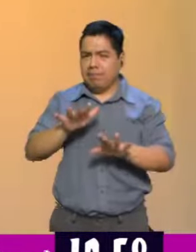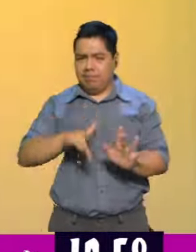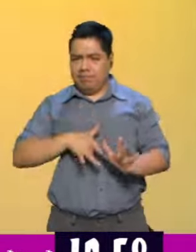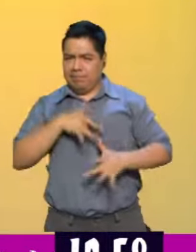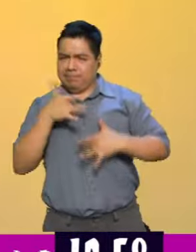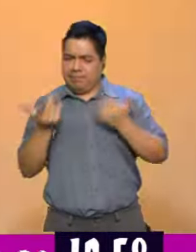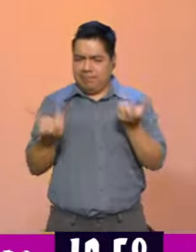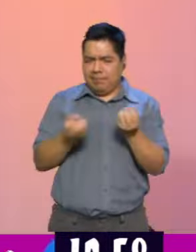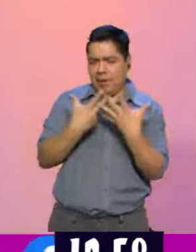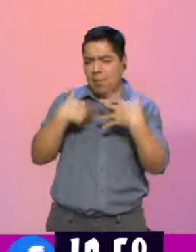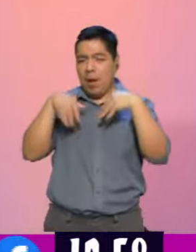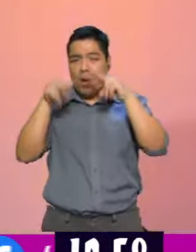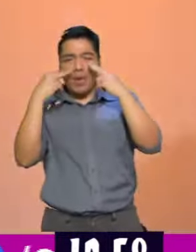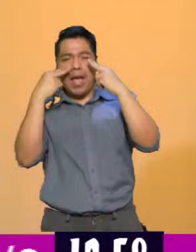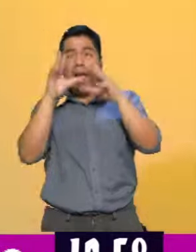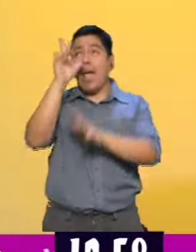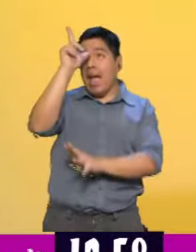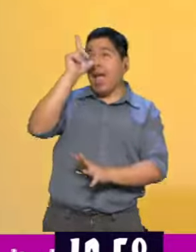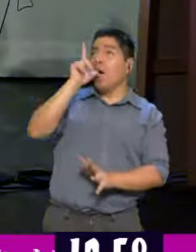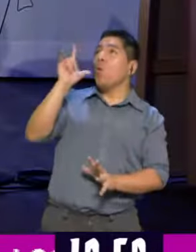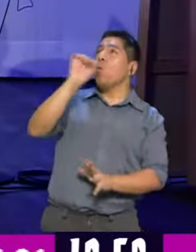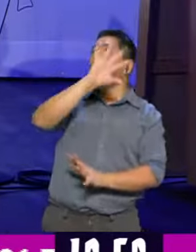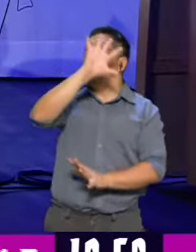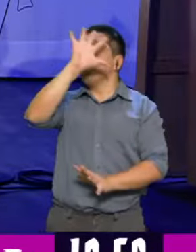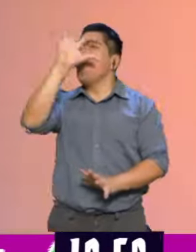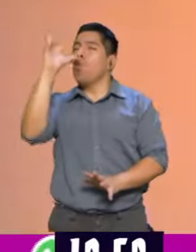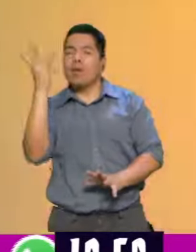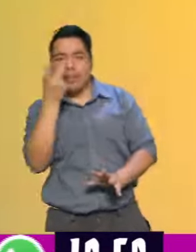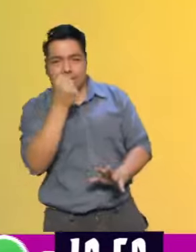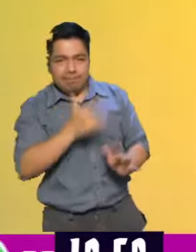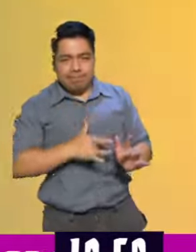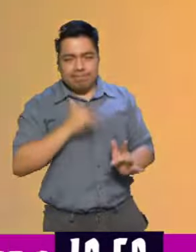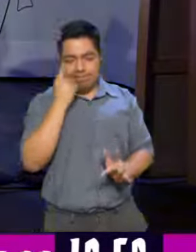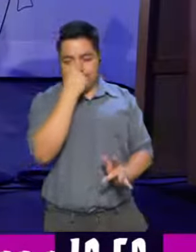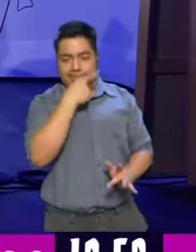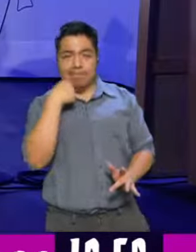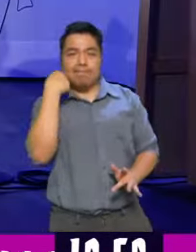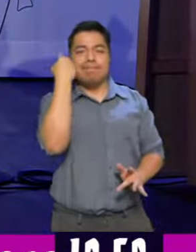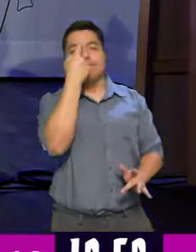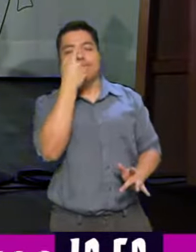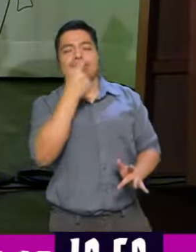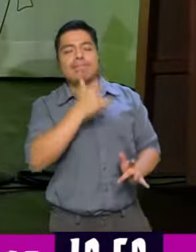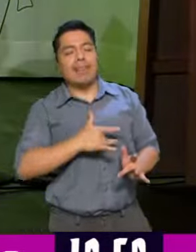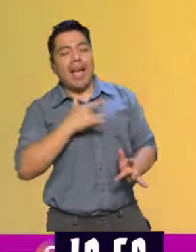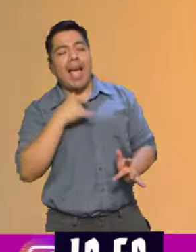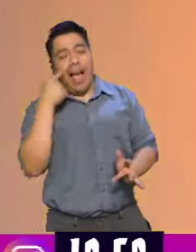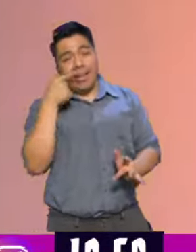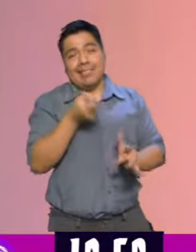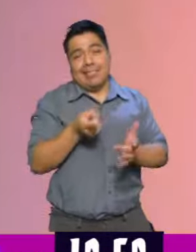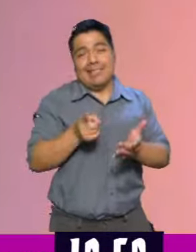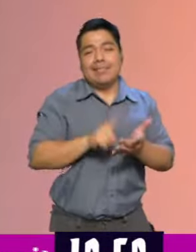Que brillan como luces, esa carita de ángel me seduce.